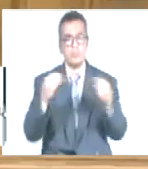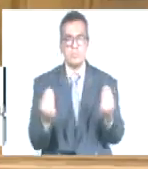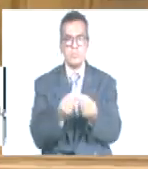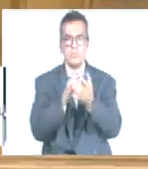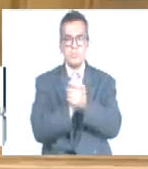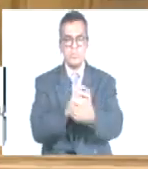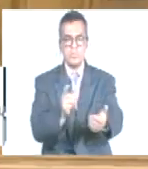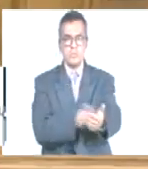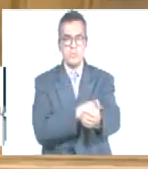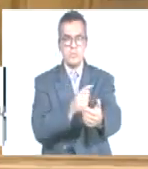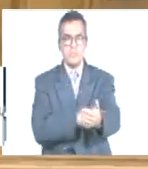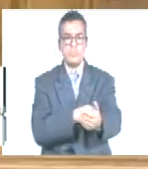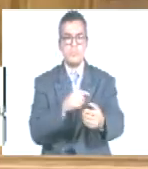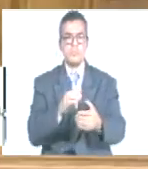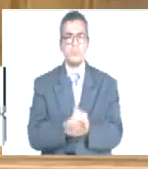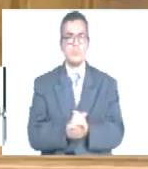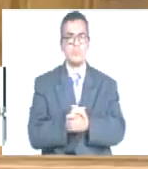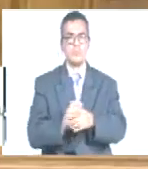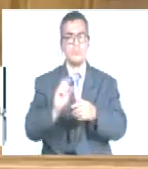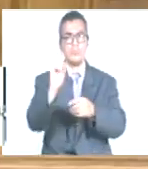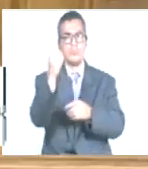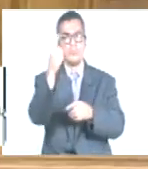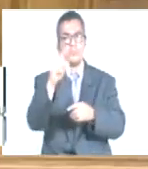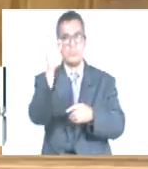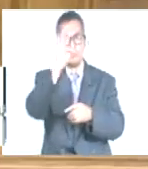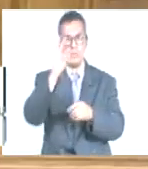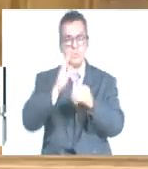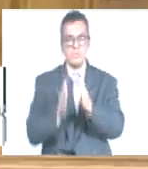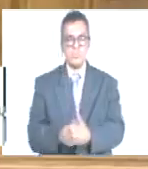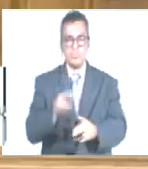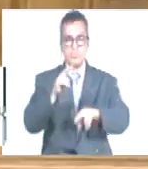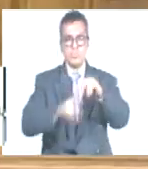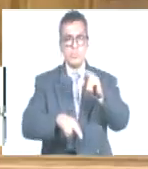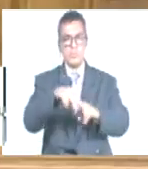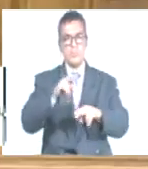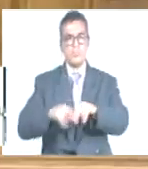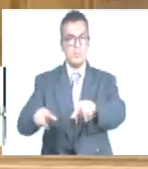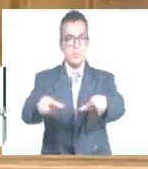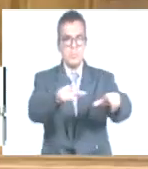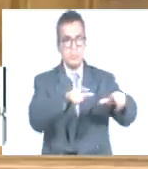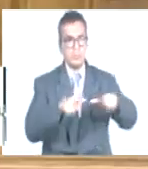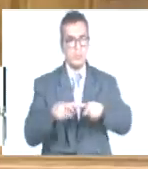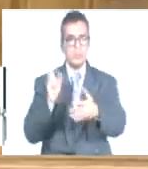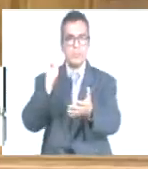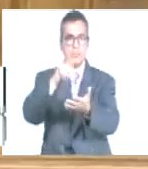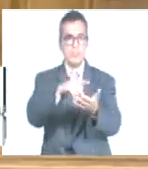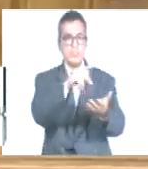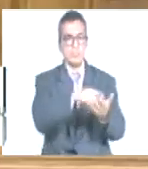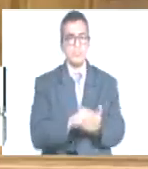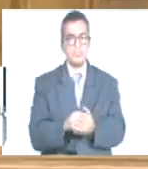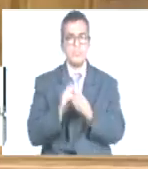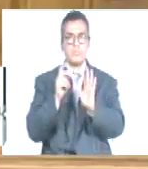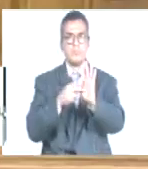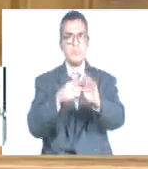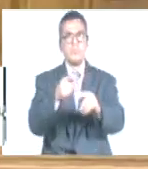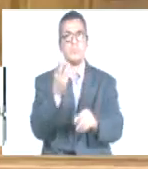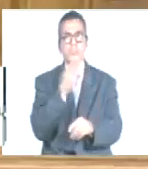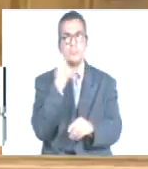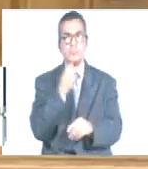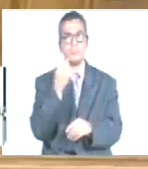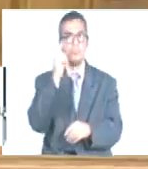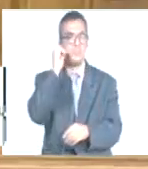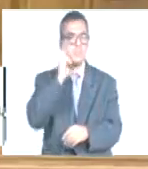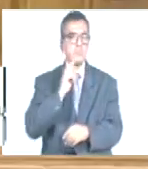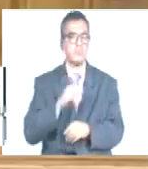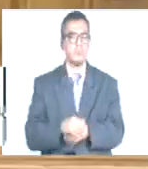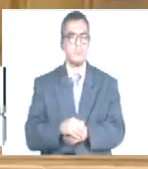compañeros, hermanos, hermana, principal figura para la construcción de espacios de participación y protagonismo de la juventud